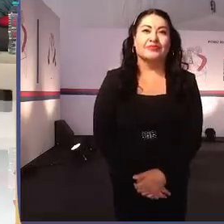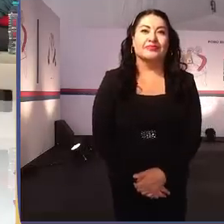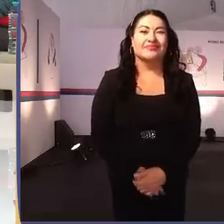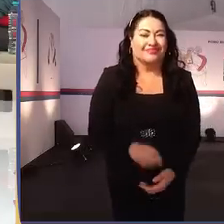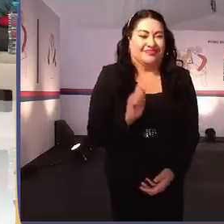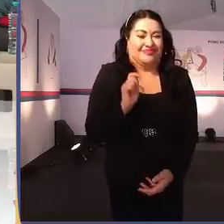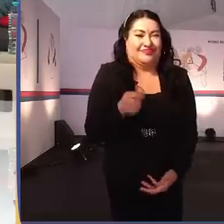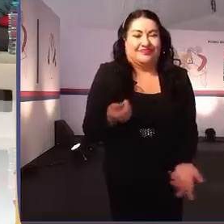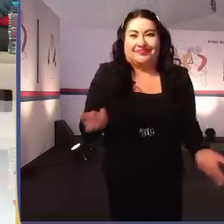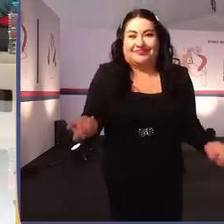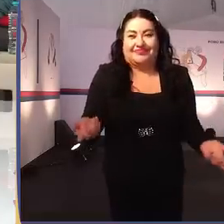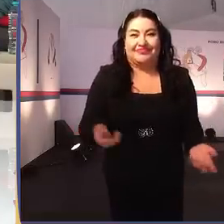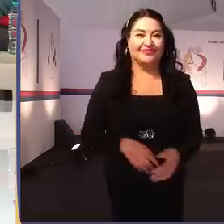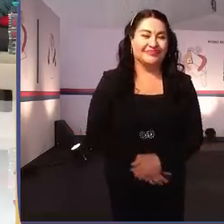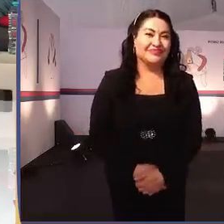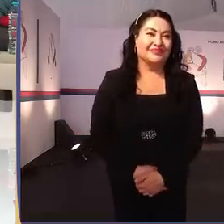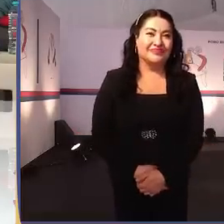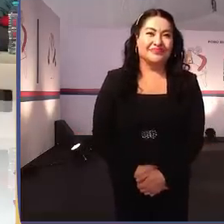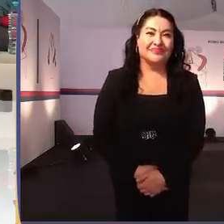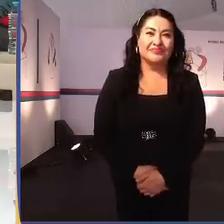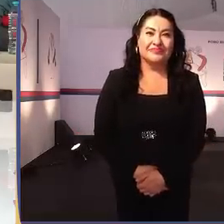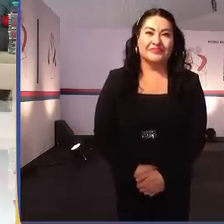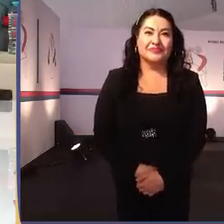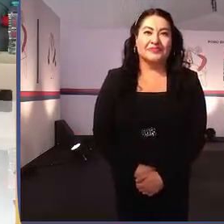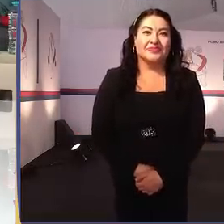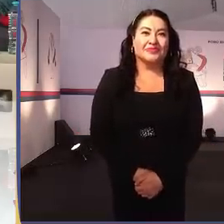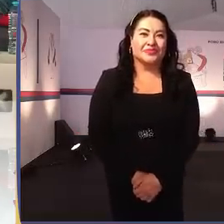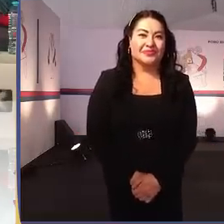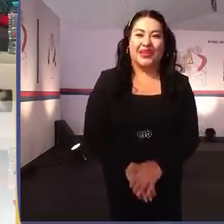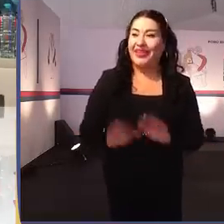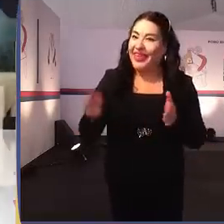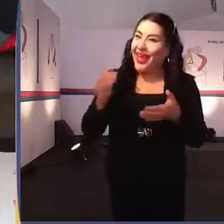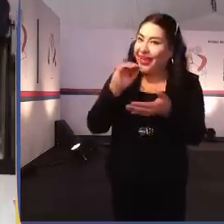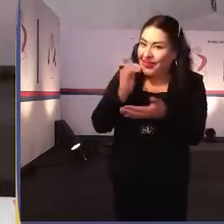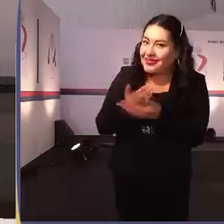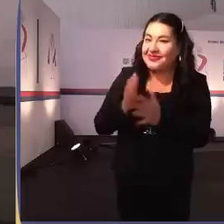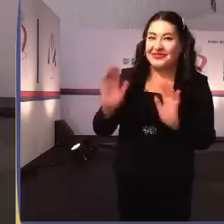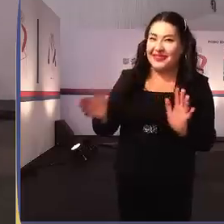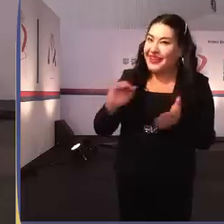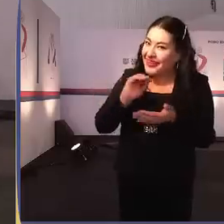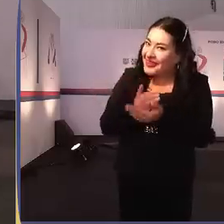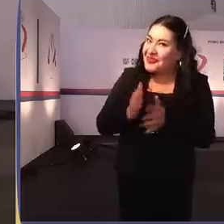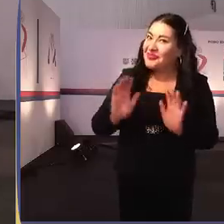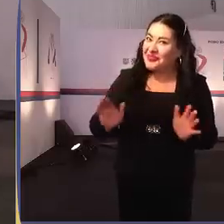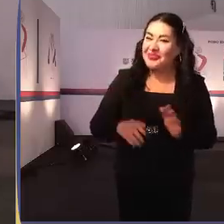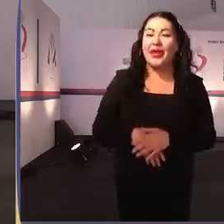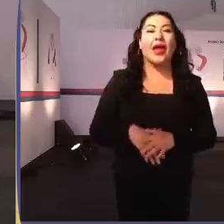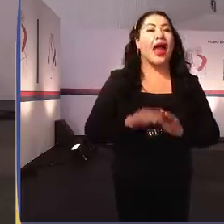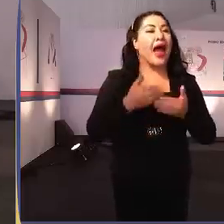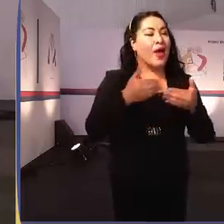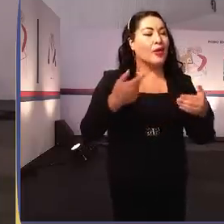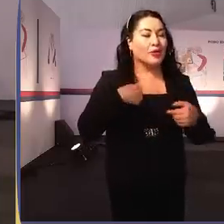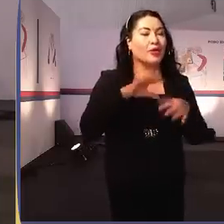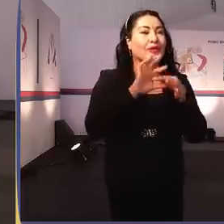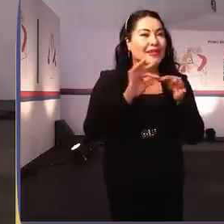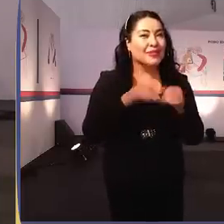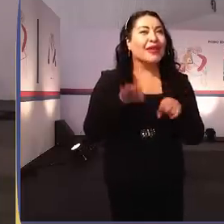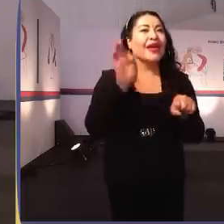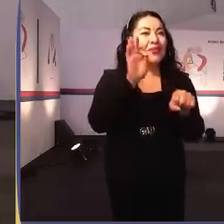¿De qué se trata? Oye, no. Ya párale, ya párale. No, ya voy a hablar no a favor. Otra porque... idea